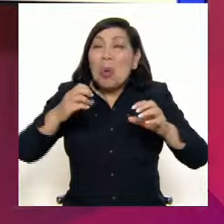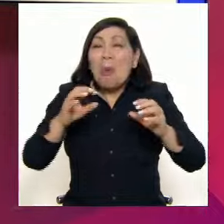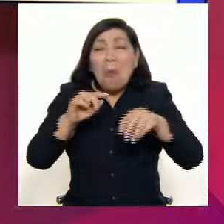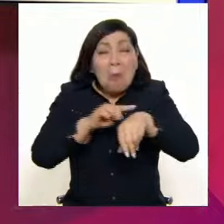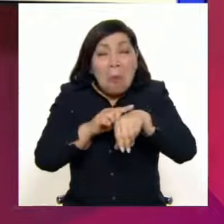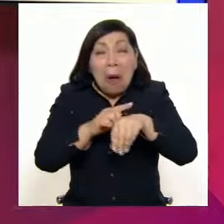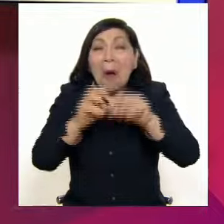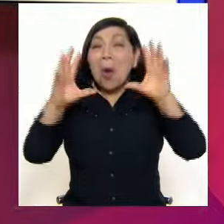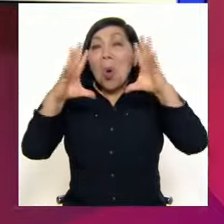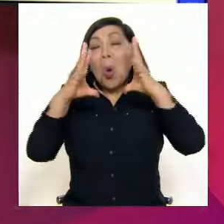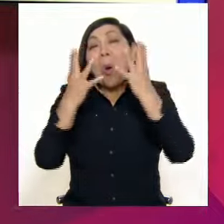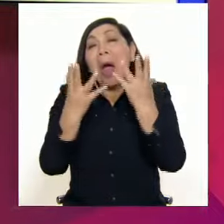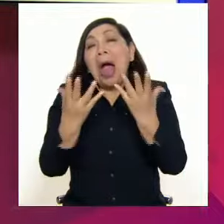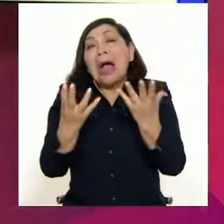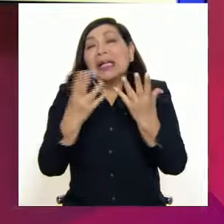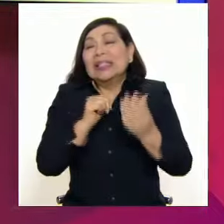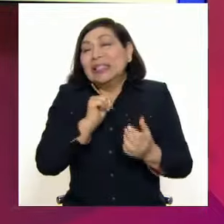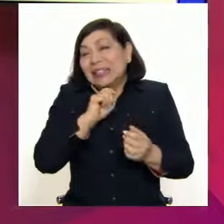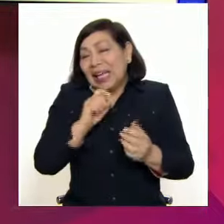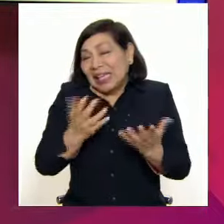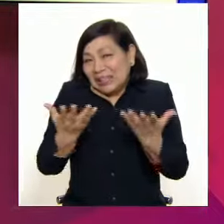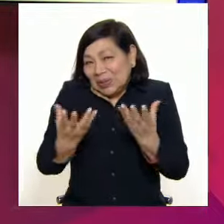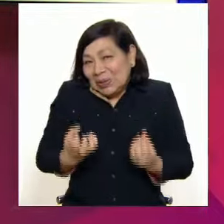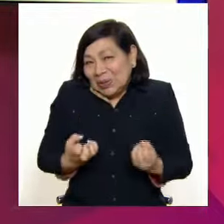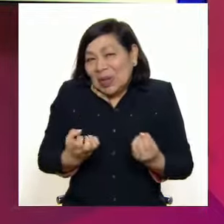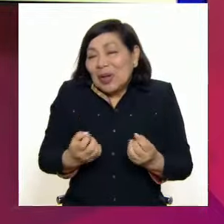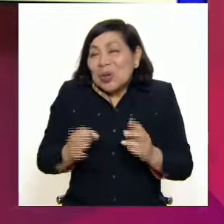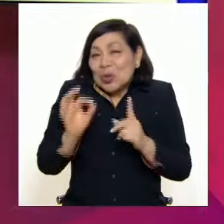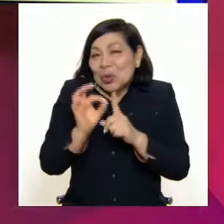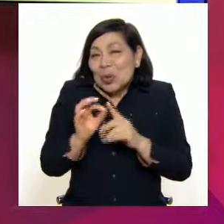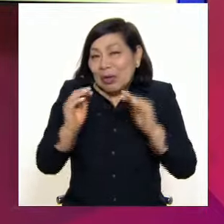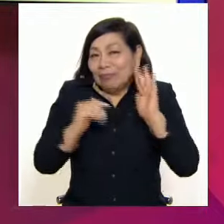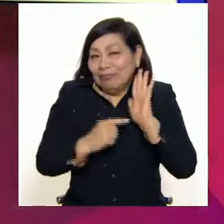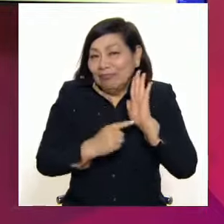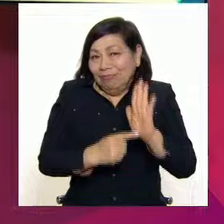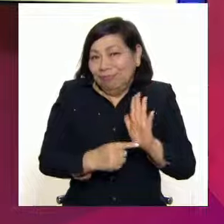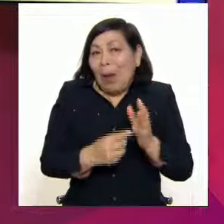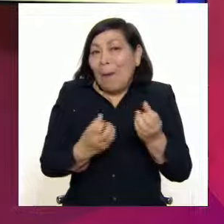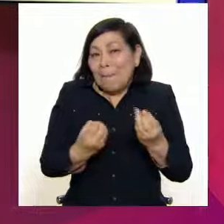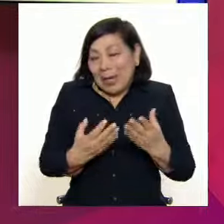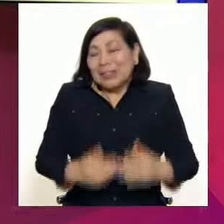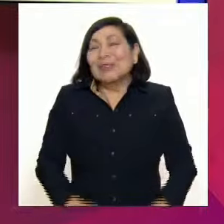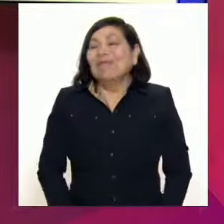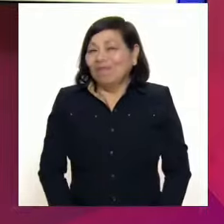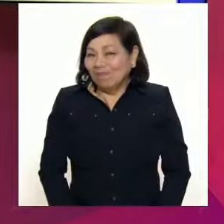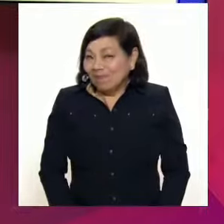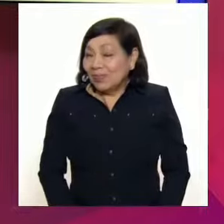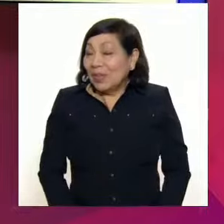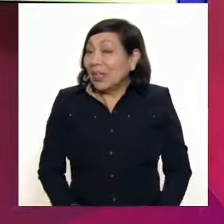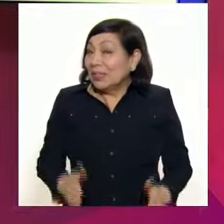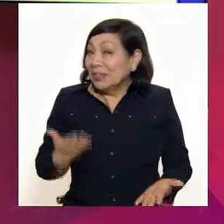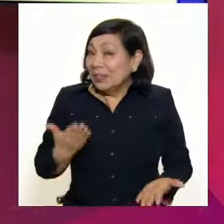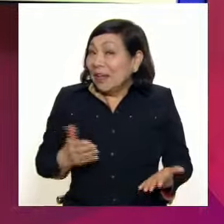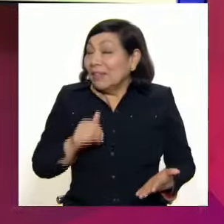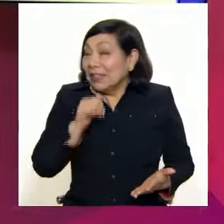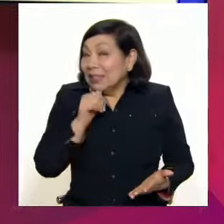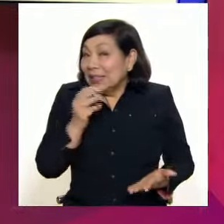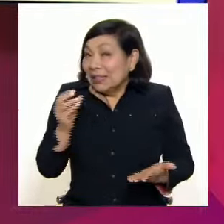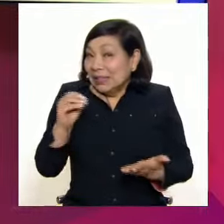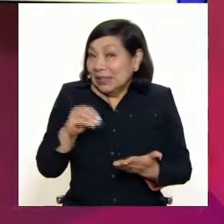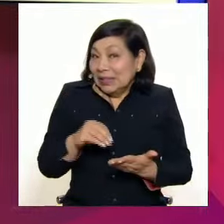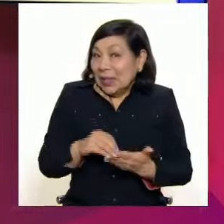pocas horas ya de por sí ya todo está completamente seco porque las temperaturas que estamos presentando son mucho más altas. Entonces, la probabilidad